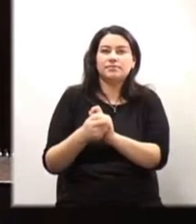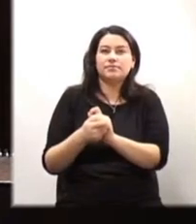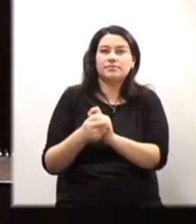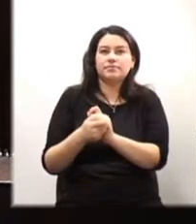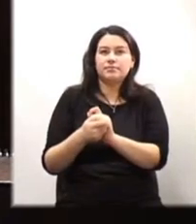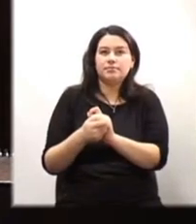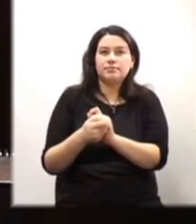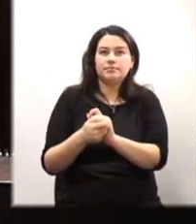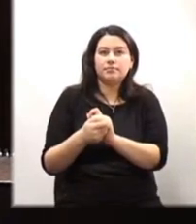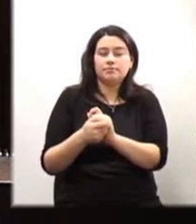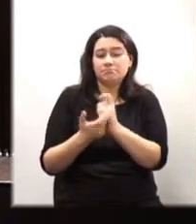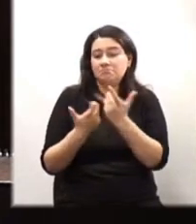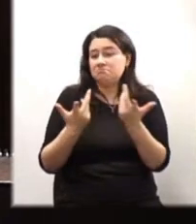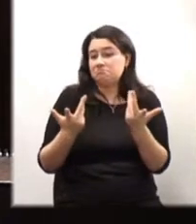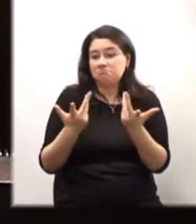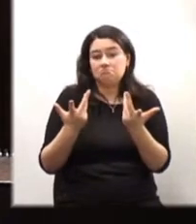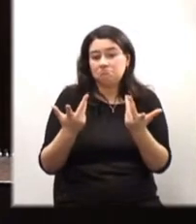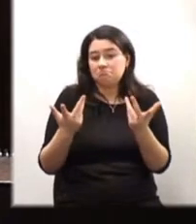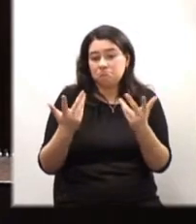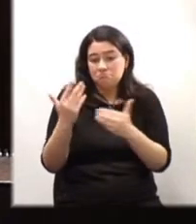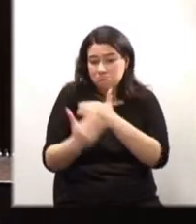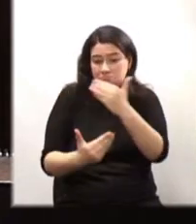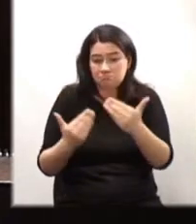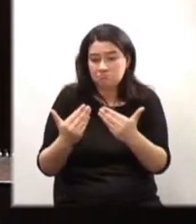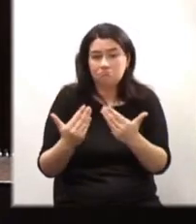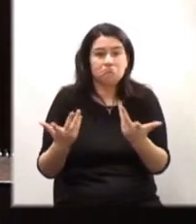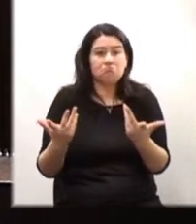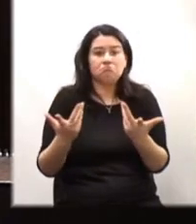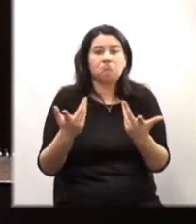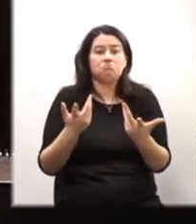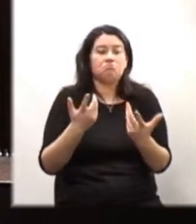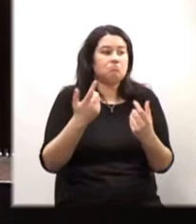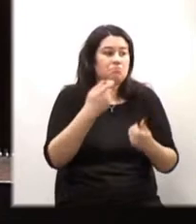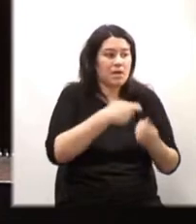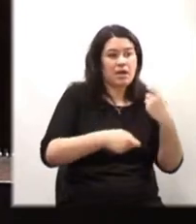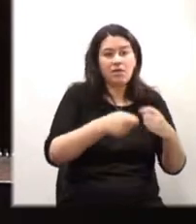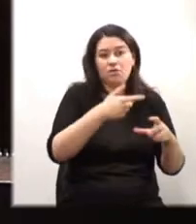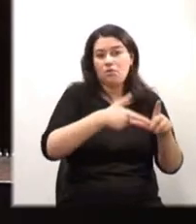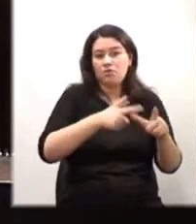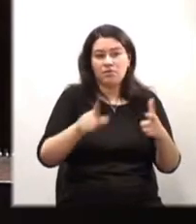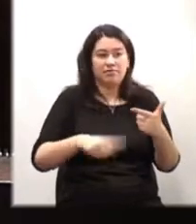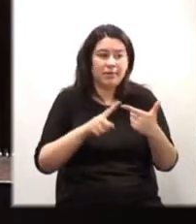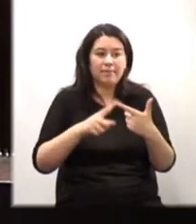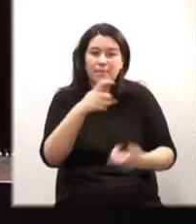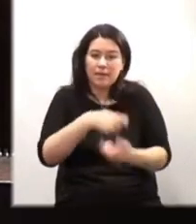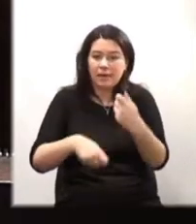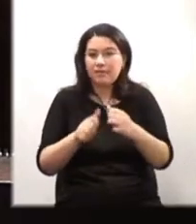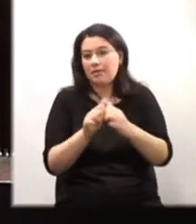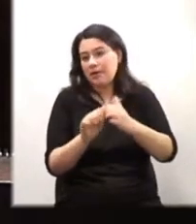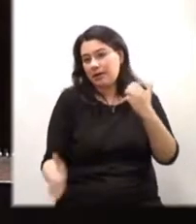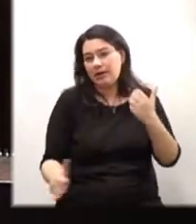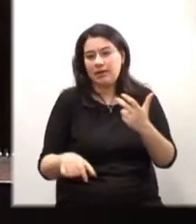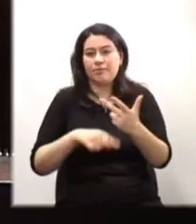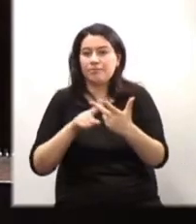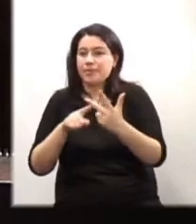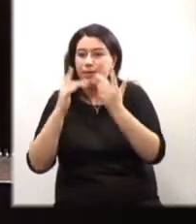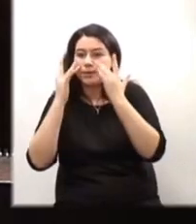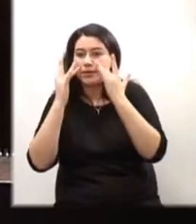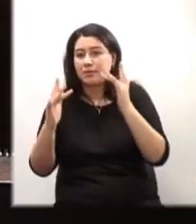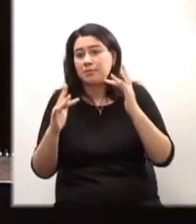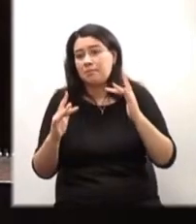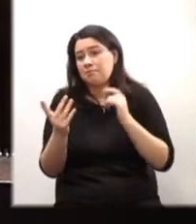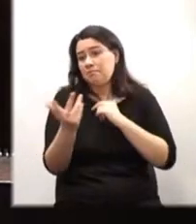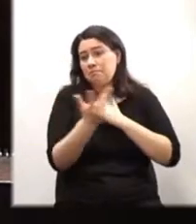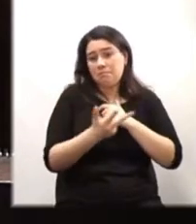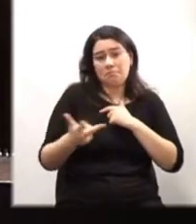están empantanadas, no hay ni el mercado de los combustibles, ni el mercado de la energía, ni la educación, parecen